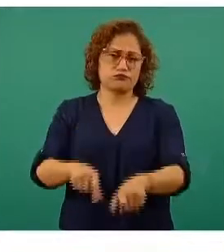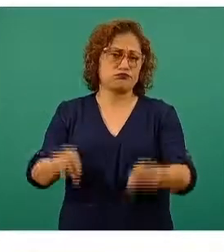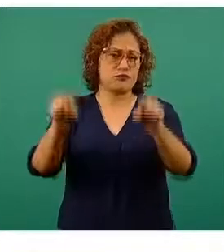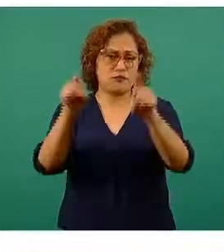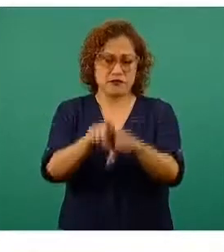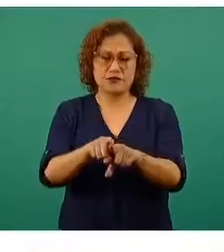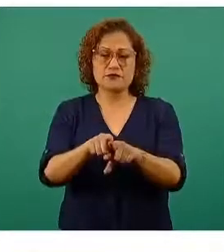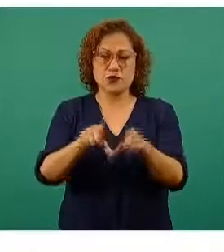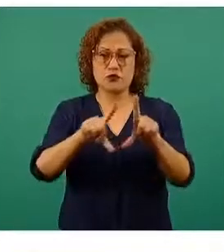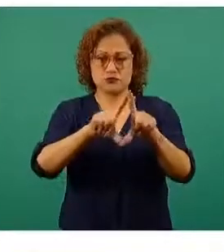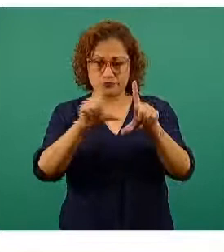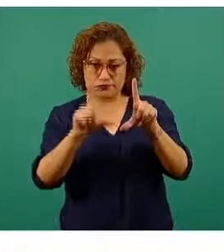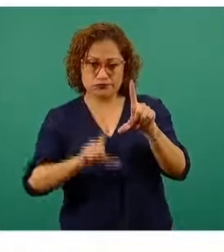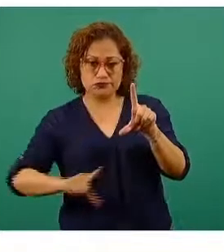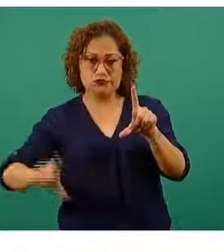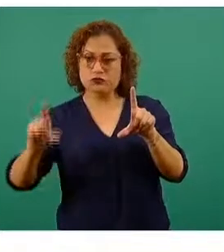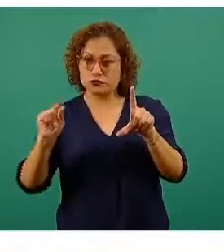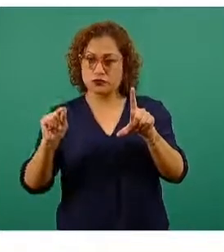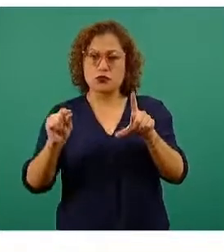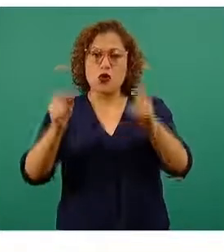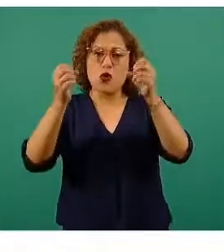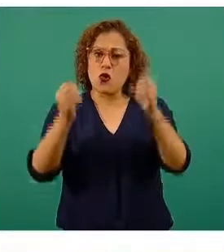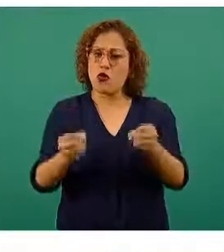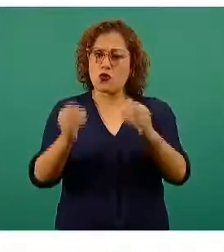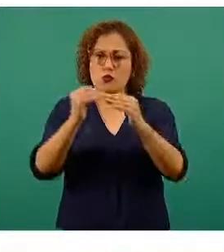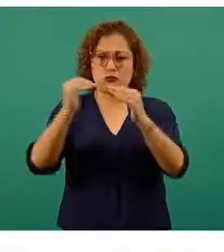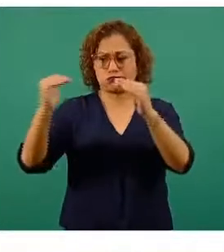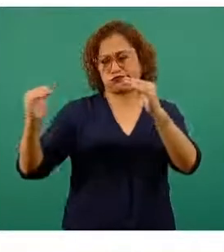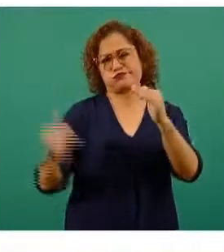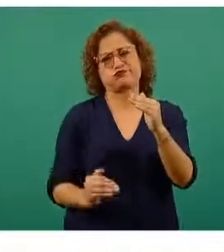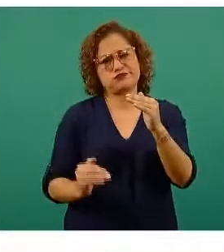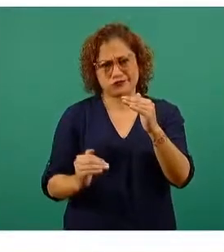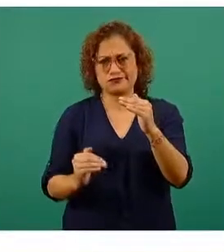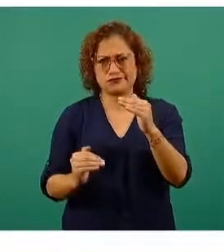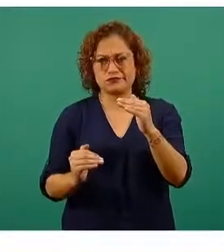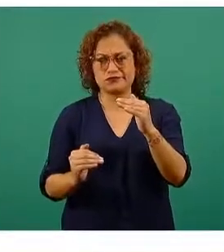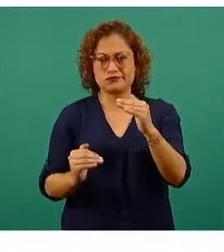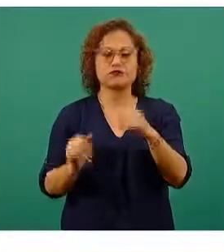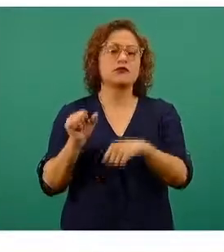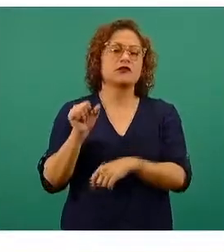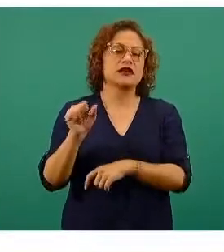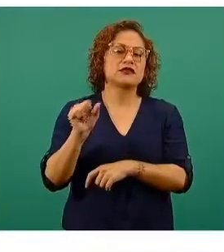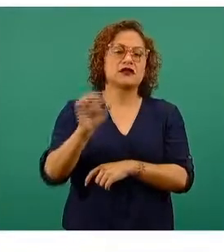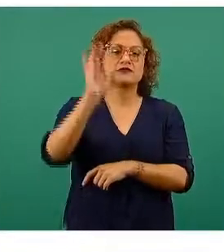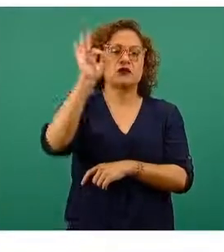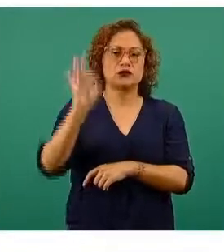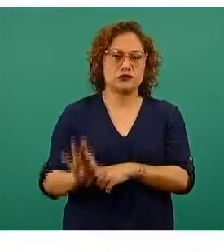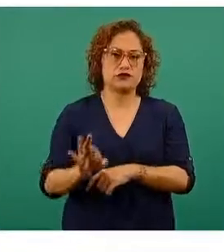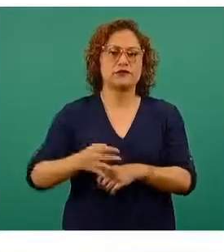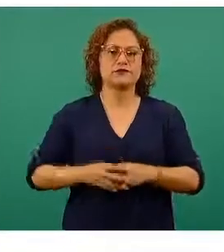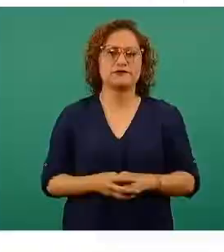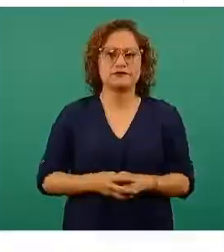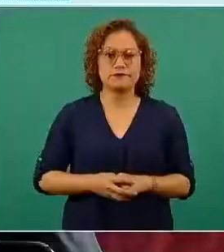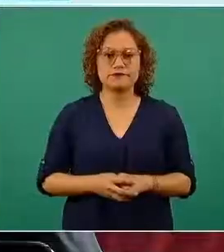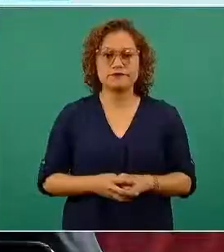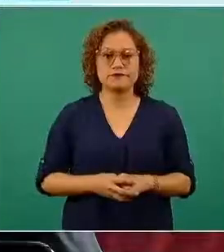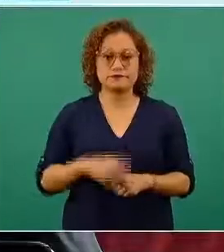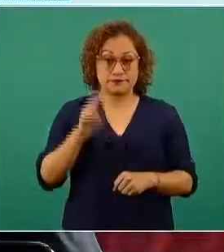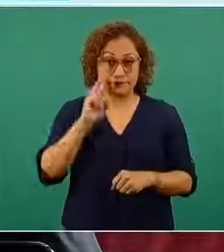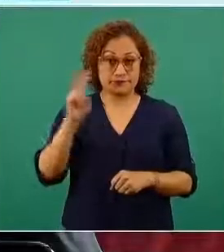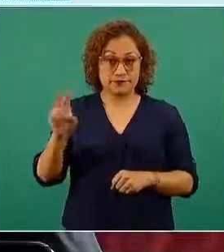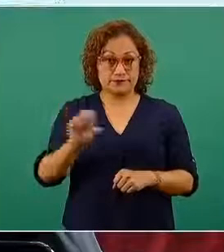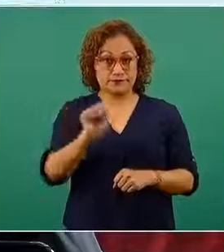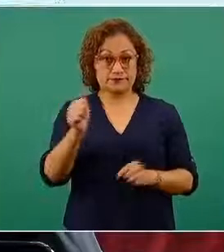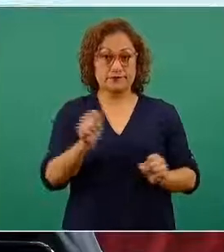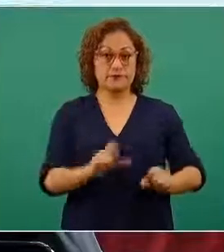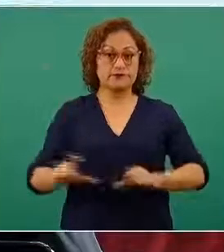las más bajas que hemos tenido en el transcurso de la epidemia, 16%. Si vemos en la siguiente diapositiva y